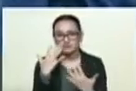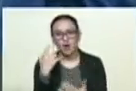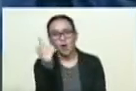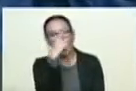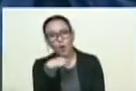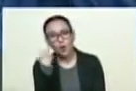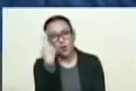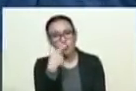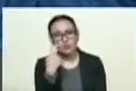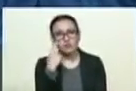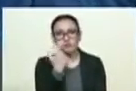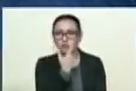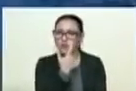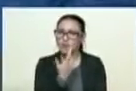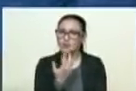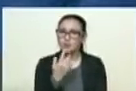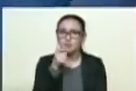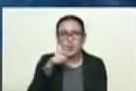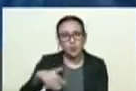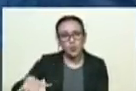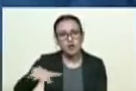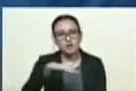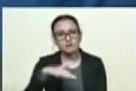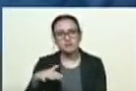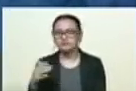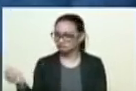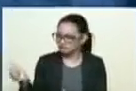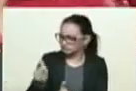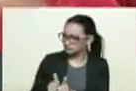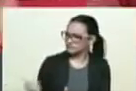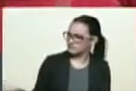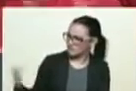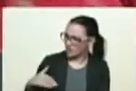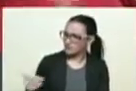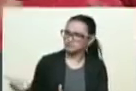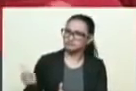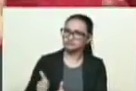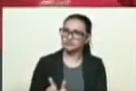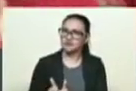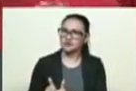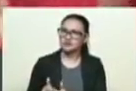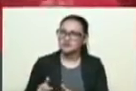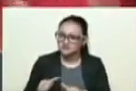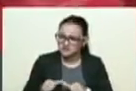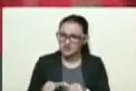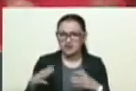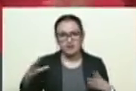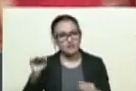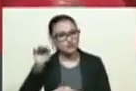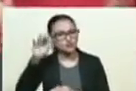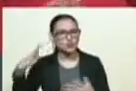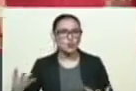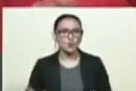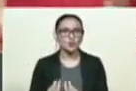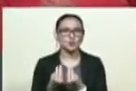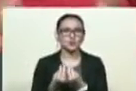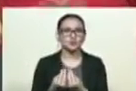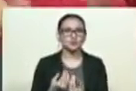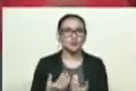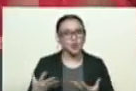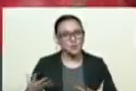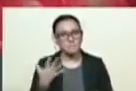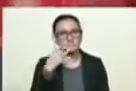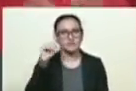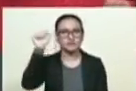nuestro pueblo y a decir, ven muchacho, ven muchacha, ven joven de la patria, vamos a construir el futuro juntos, vamos a construir la paz junto a